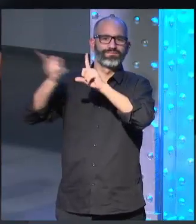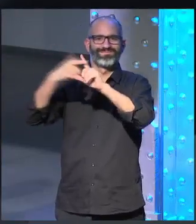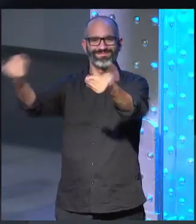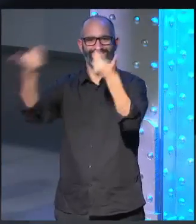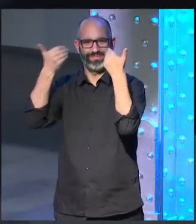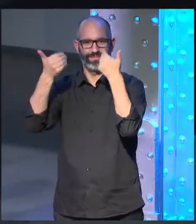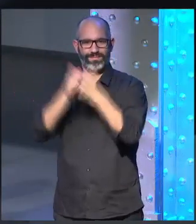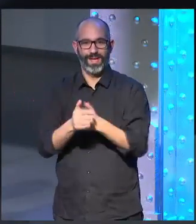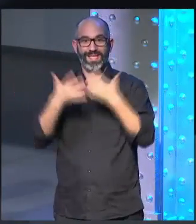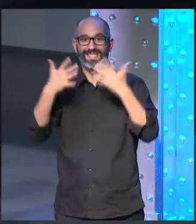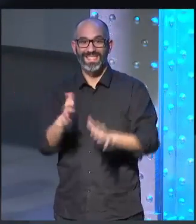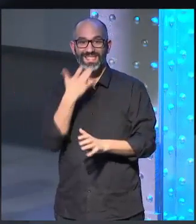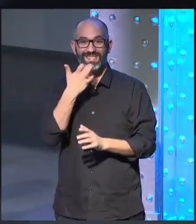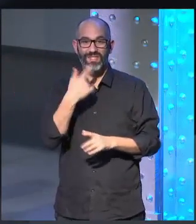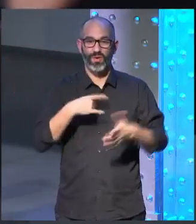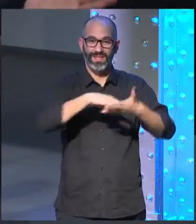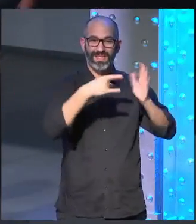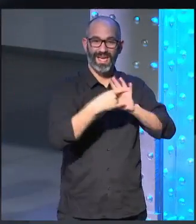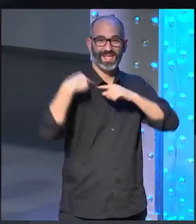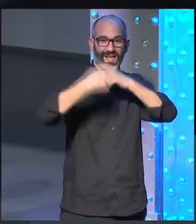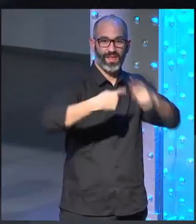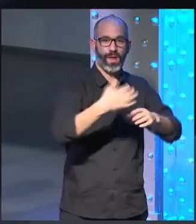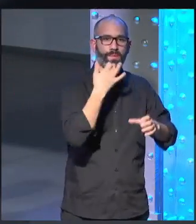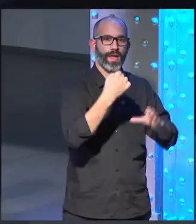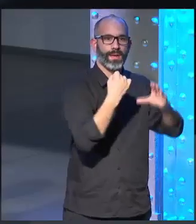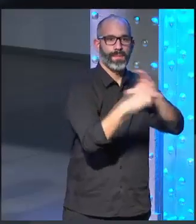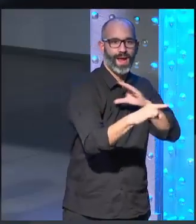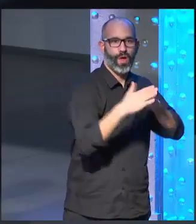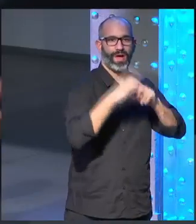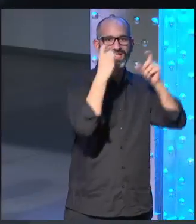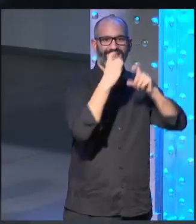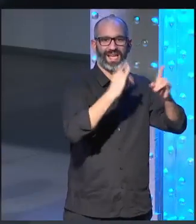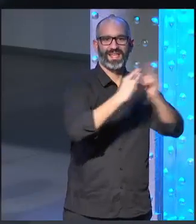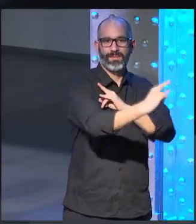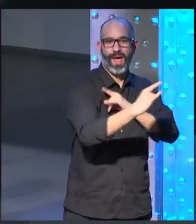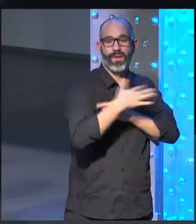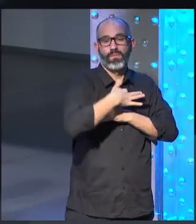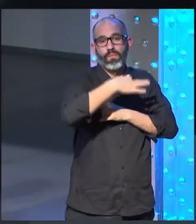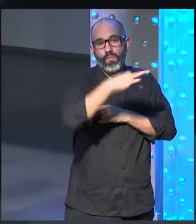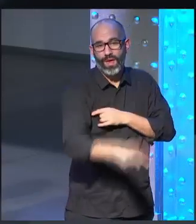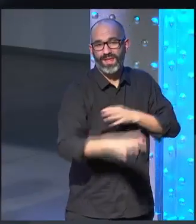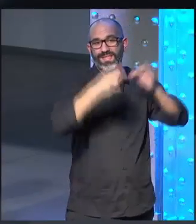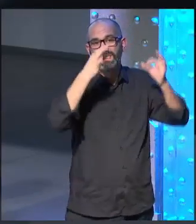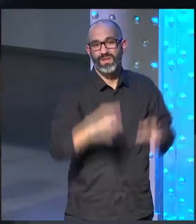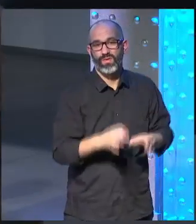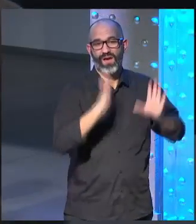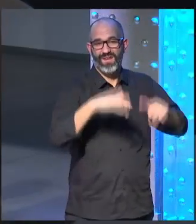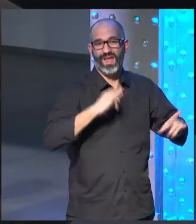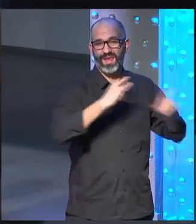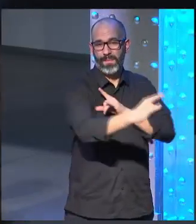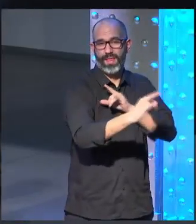si seguramente hubiera optado por las técnicas tradicionales, enviarle un email e intentar llamar, seguramente, ¿verdad? La llamada es